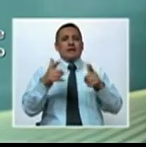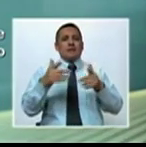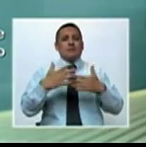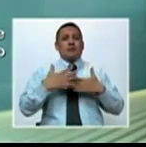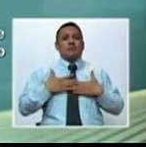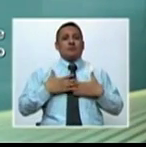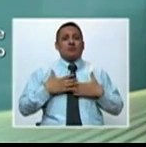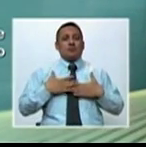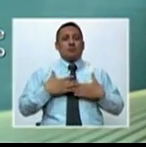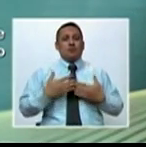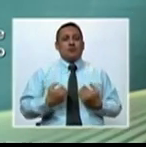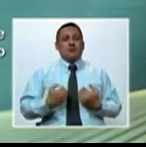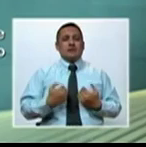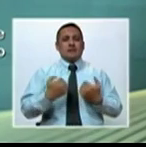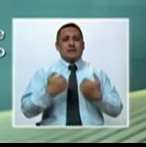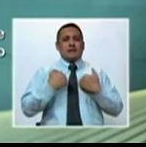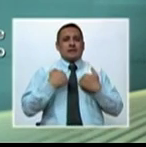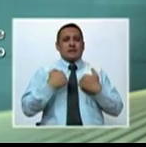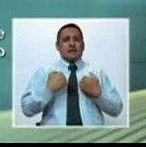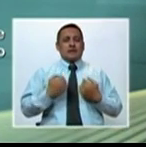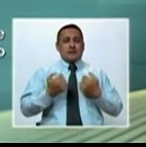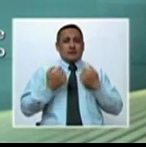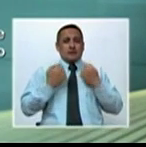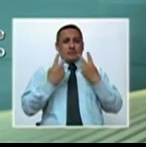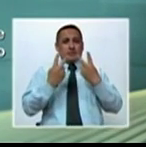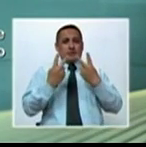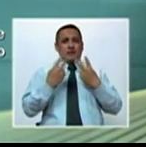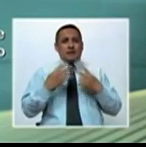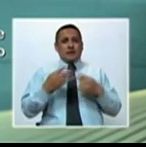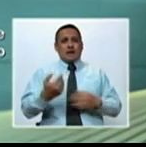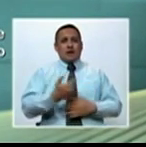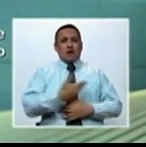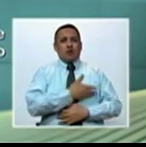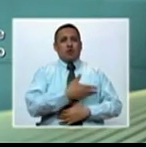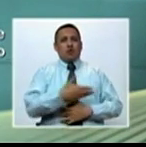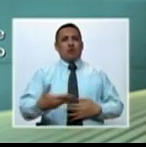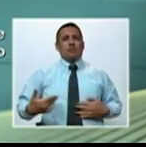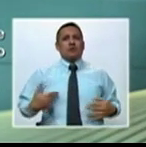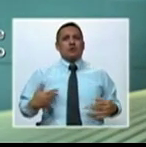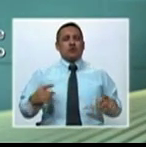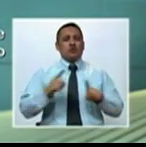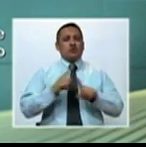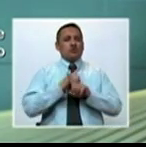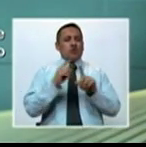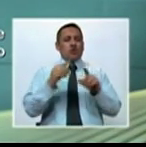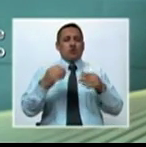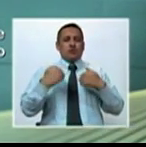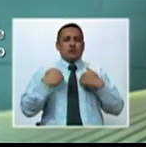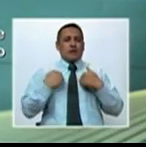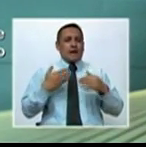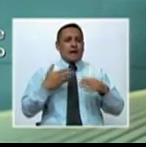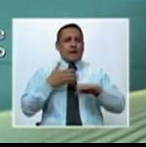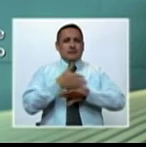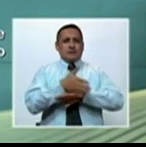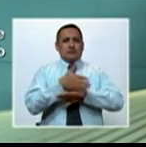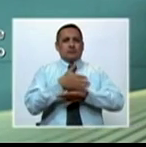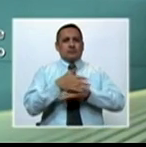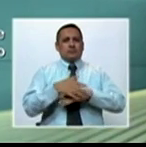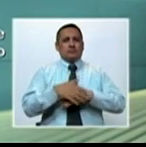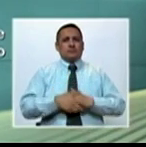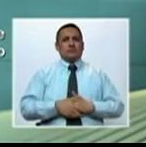libre disponibilidad sobre el cual el Estado no tenga